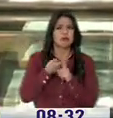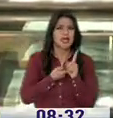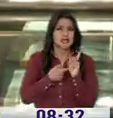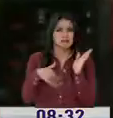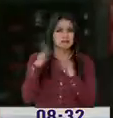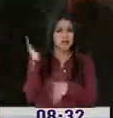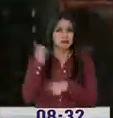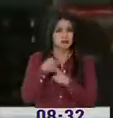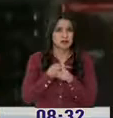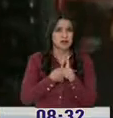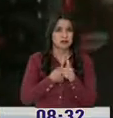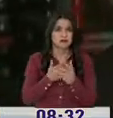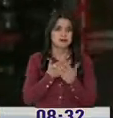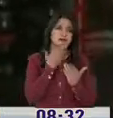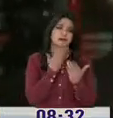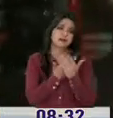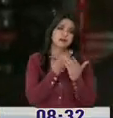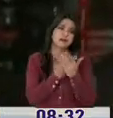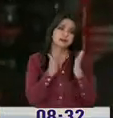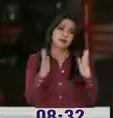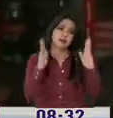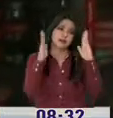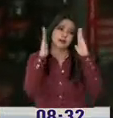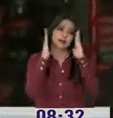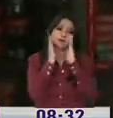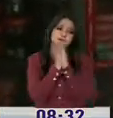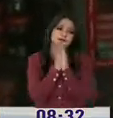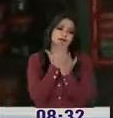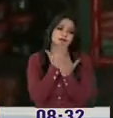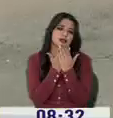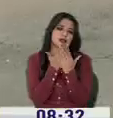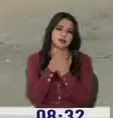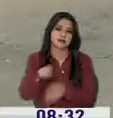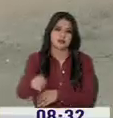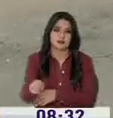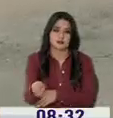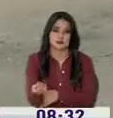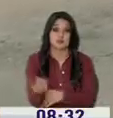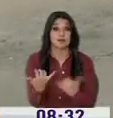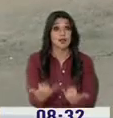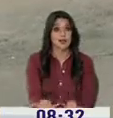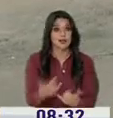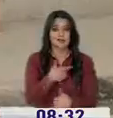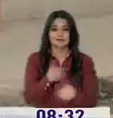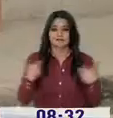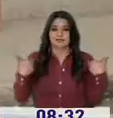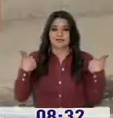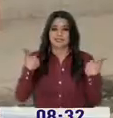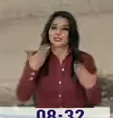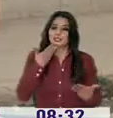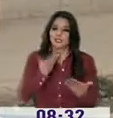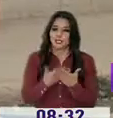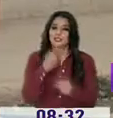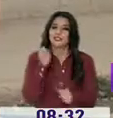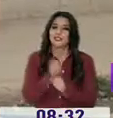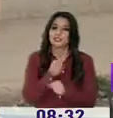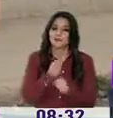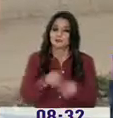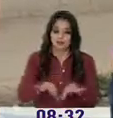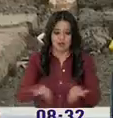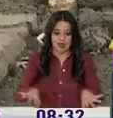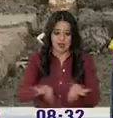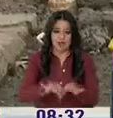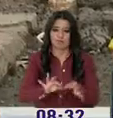medio más o menos. Muchísimas gracias por la atención prestada, les agradecemos un montón. Hoy están felices y agradecidos por el trabajo realizado,